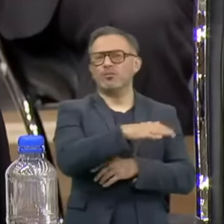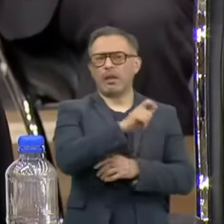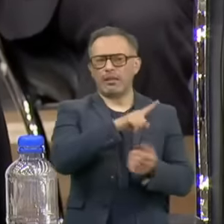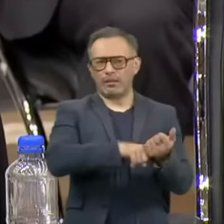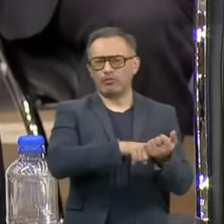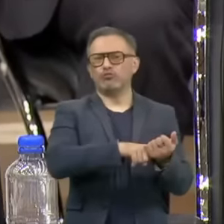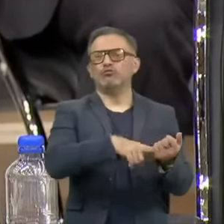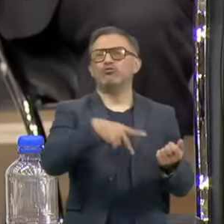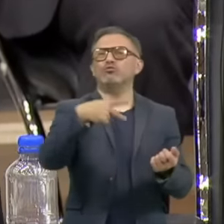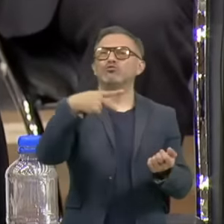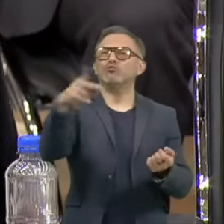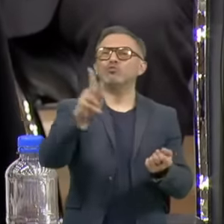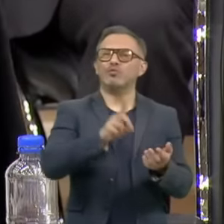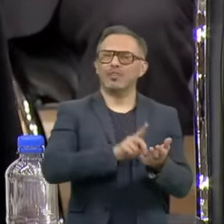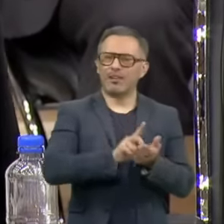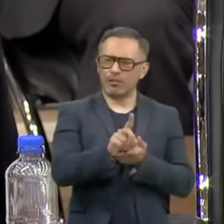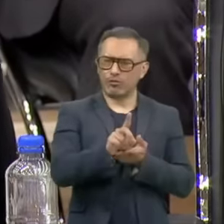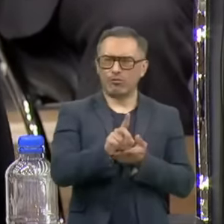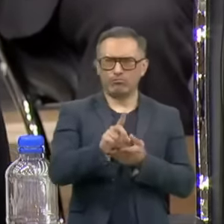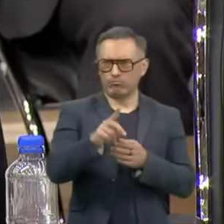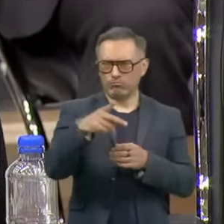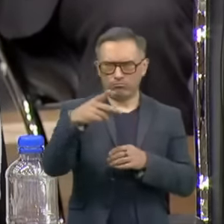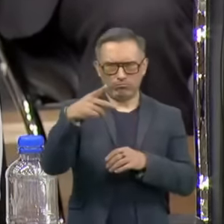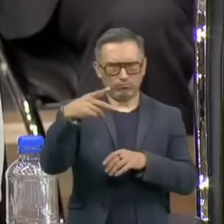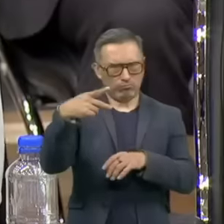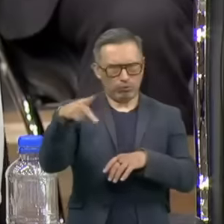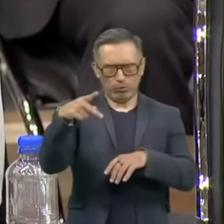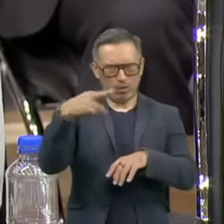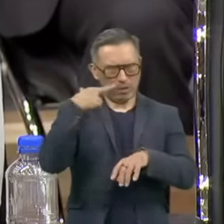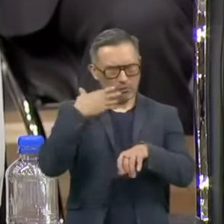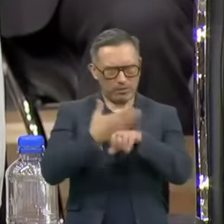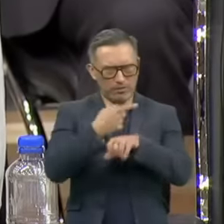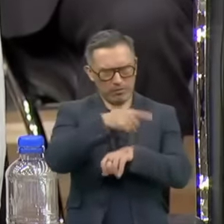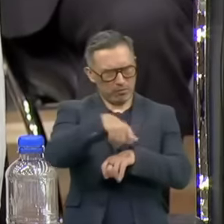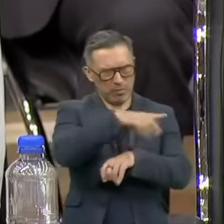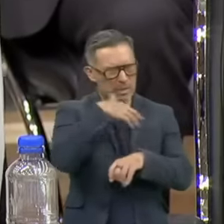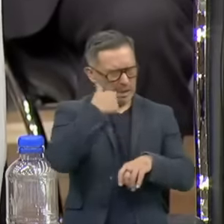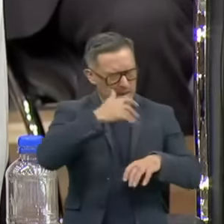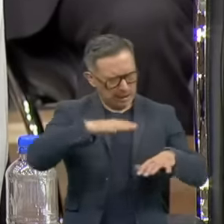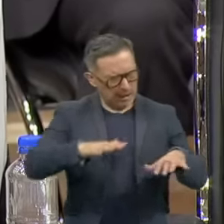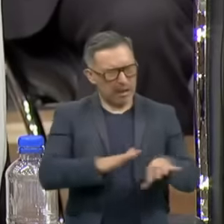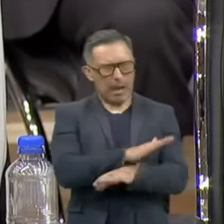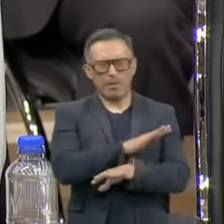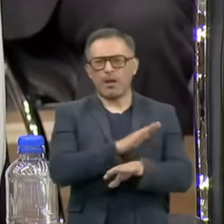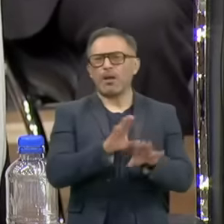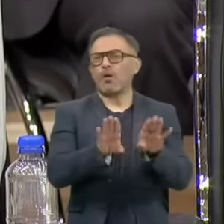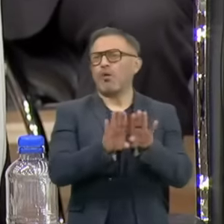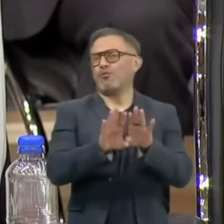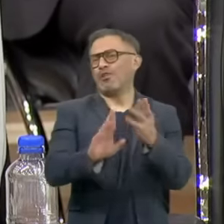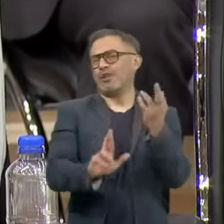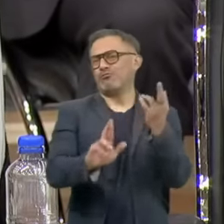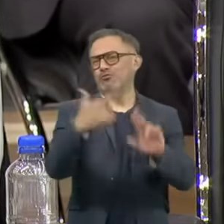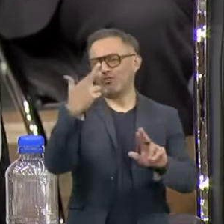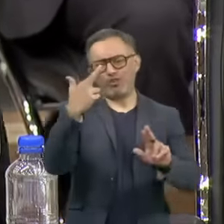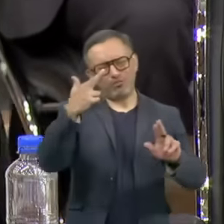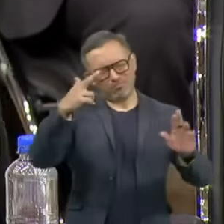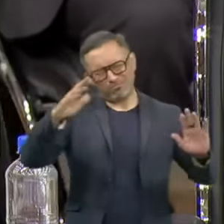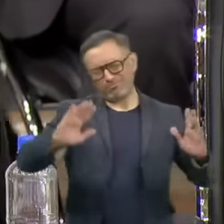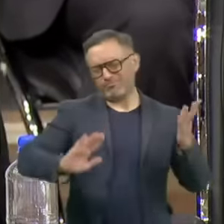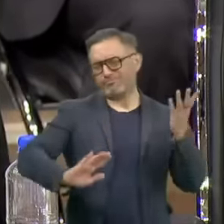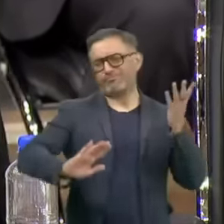derecho y es su responsabilidad determinar un cambio profundo, una revolución como yo he venido planteando en el Poder